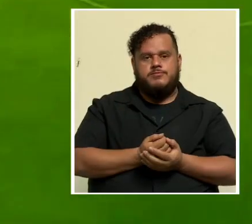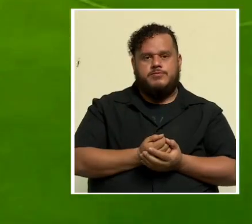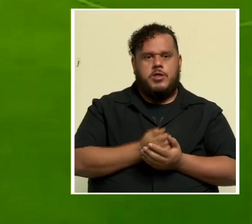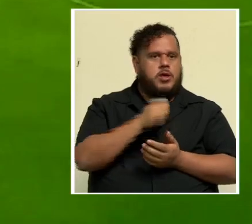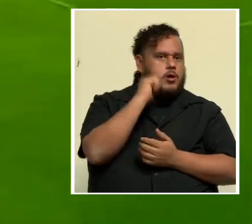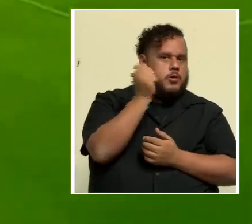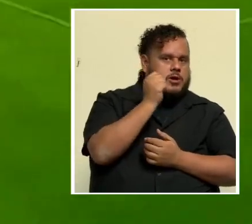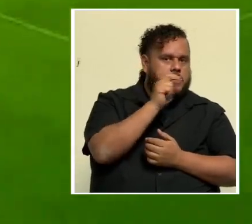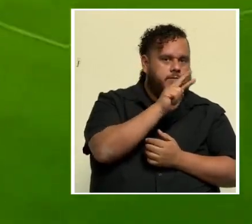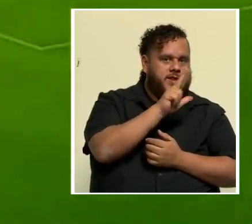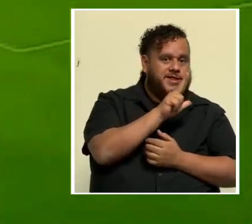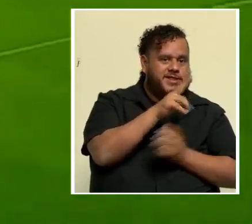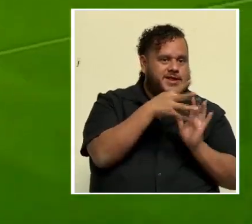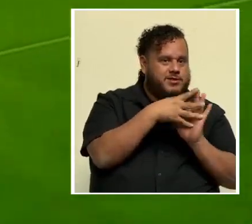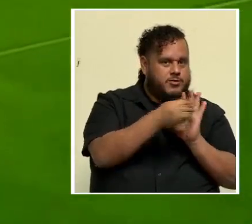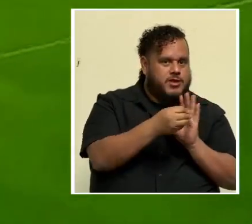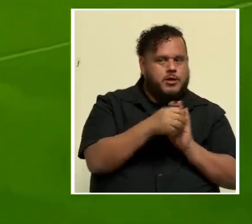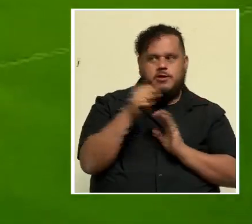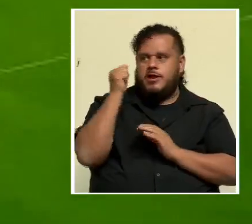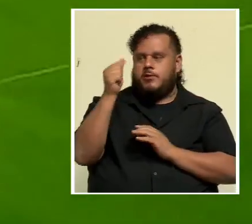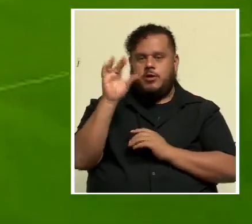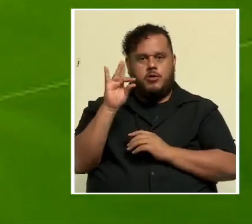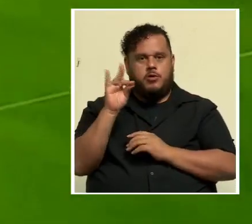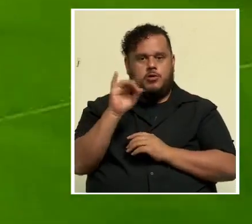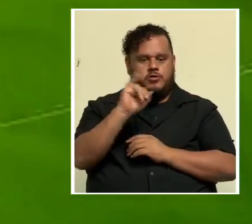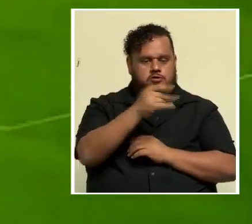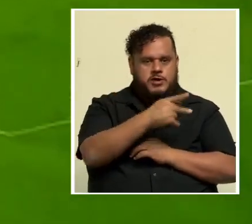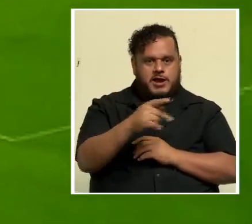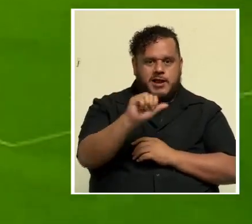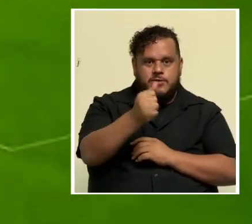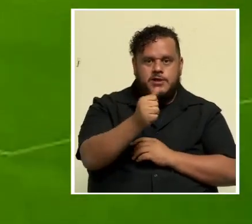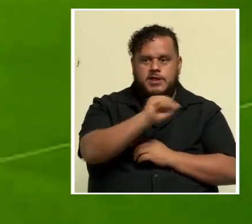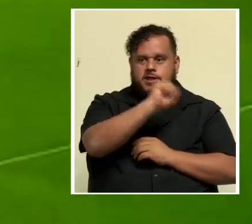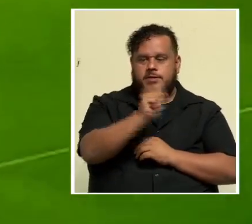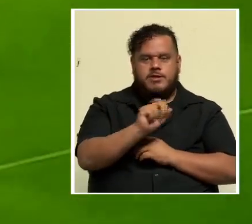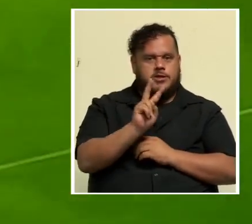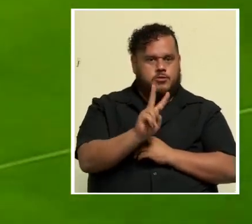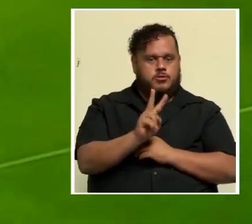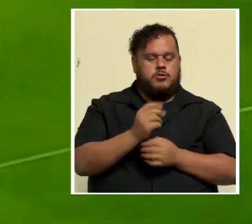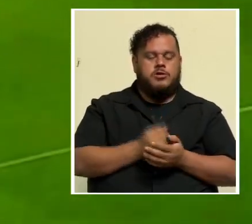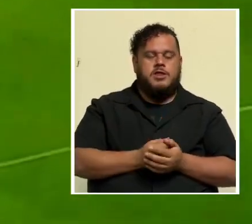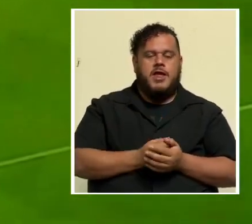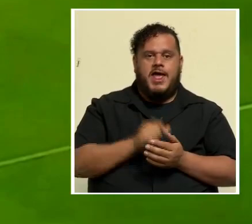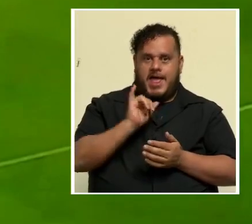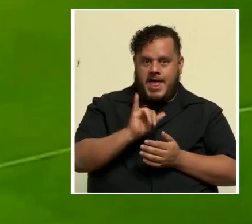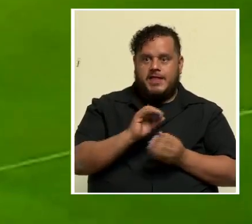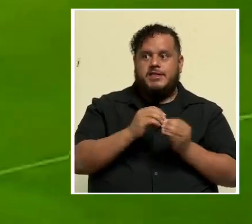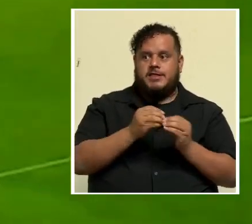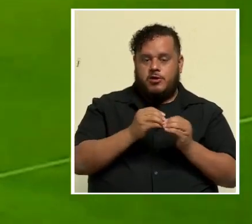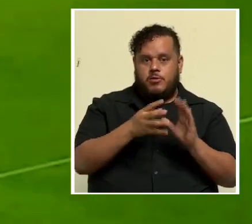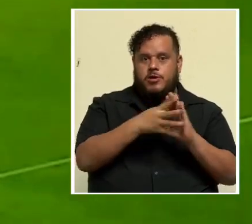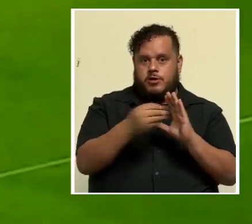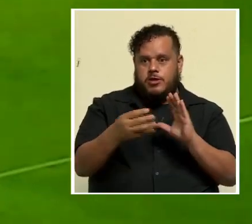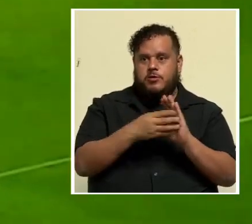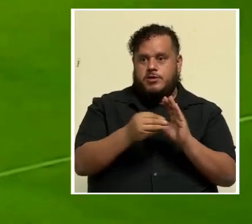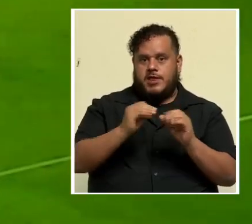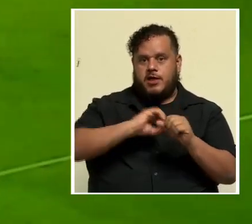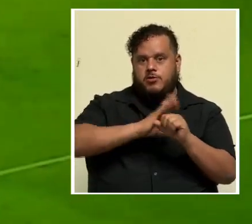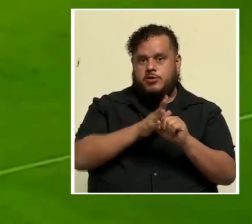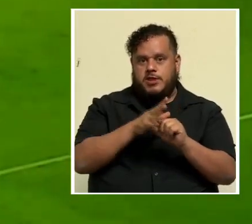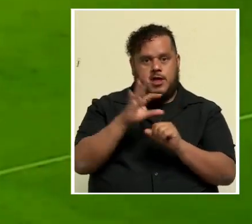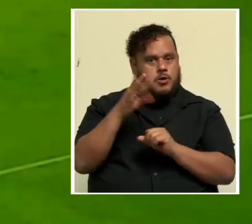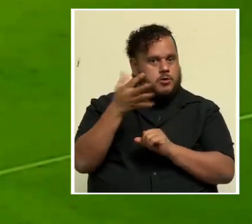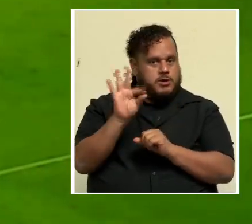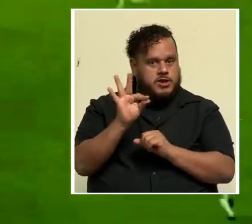Guanacasteca con 23 casos, Alajuelense con 8, Jicaral con 10 y Saprissa con 2. A esa cantidad llegó el número de contagios en algunos de los clubes de